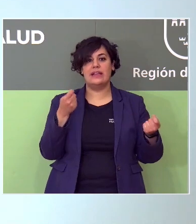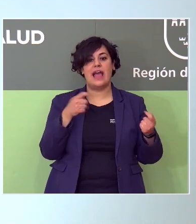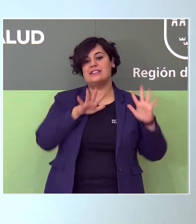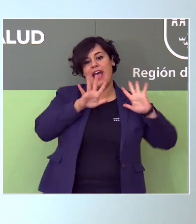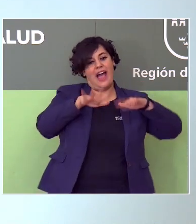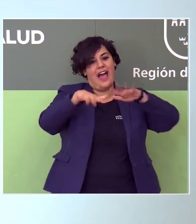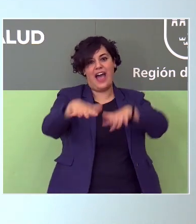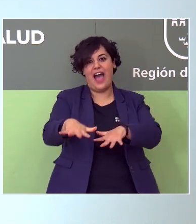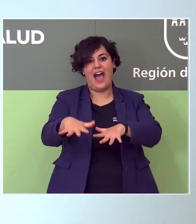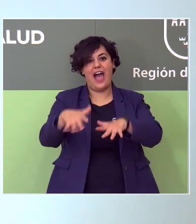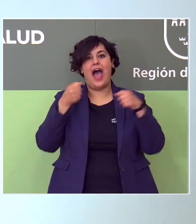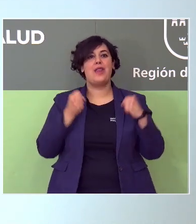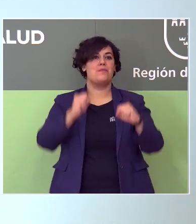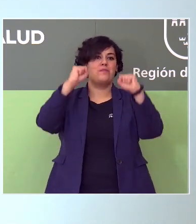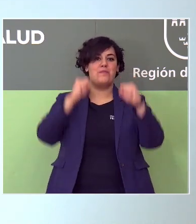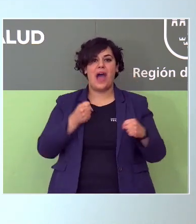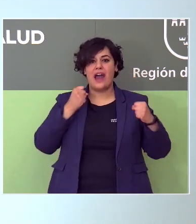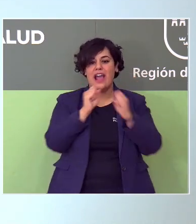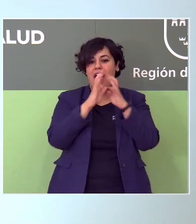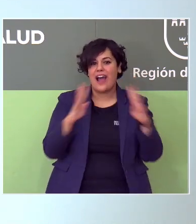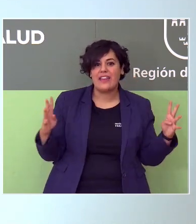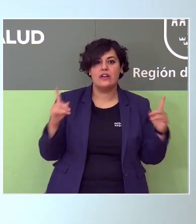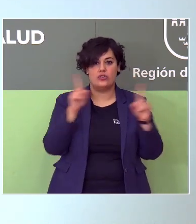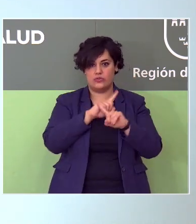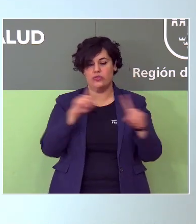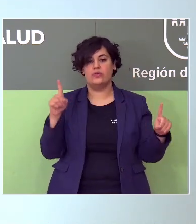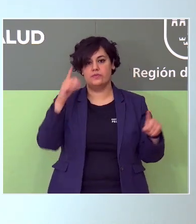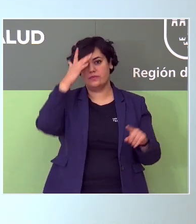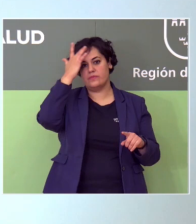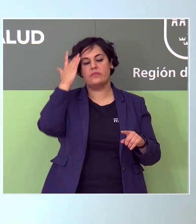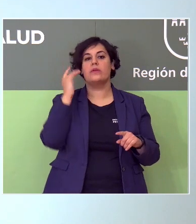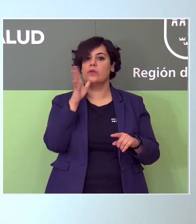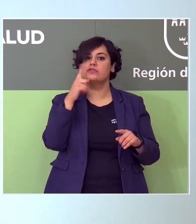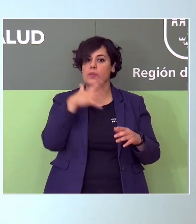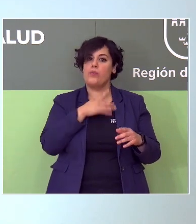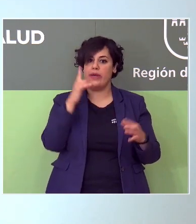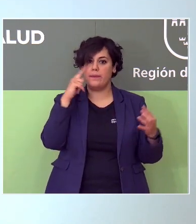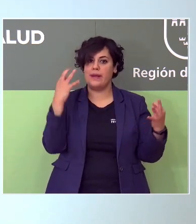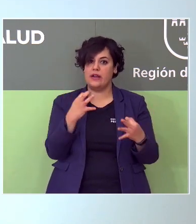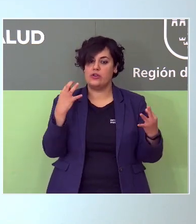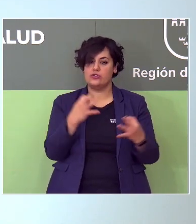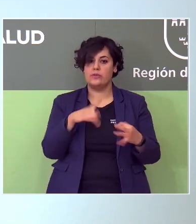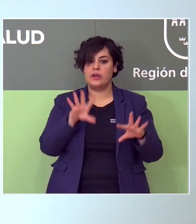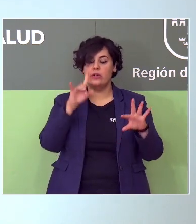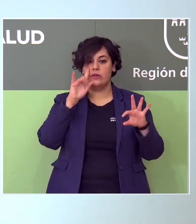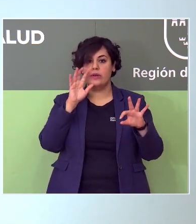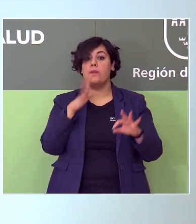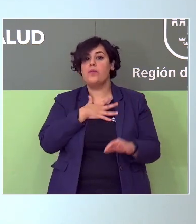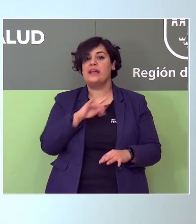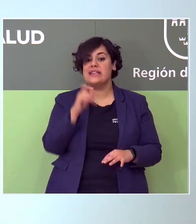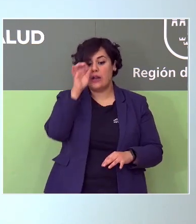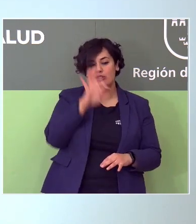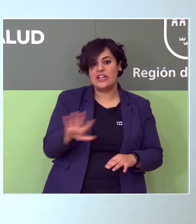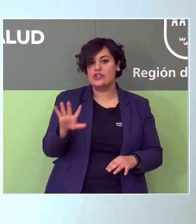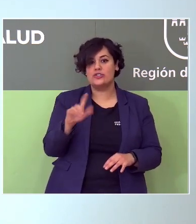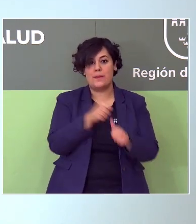jardines para los juegos en los que puedan interactuar, porque eso puede ser peligroso, pero con cuidado. Yo creo que esa sería la primera población probablemente